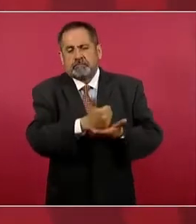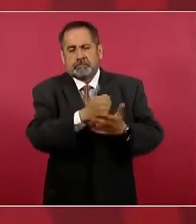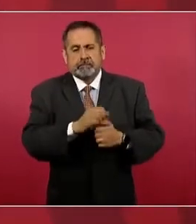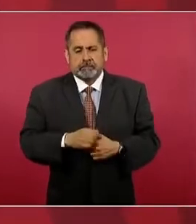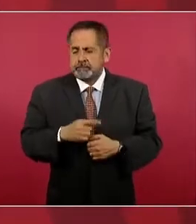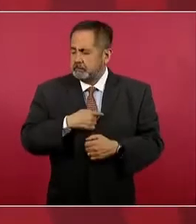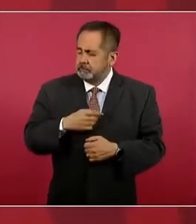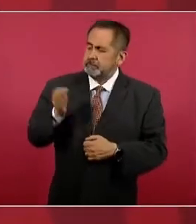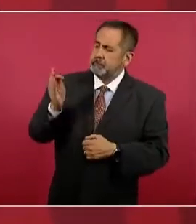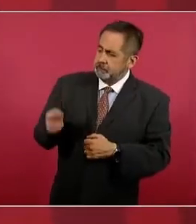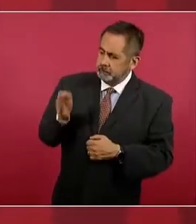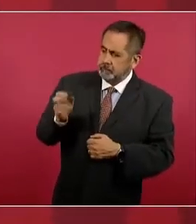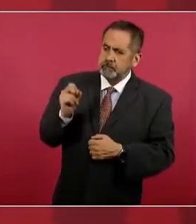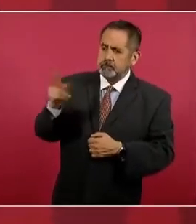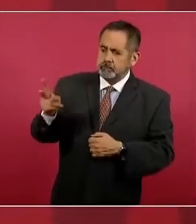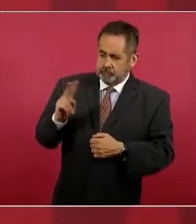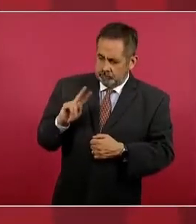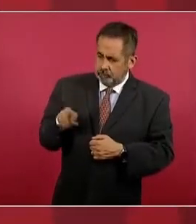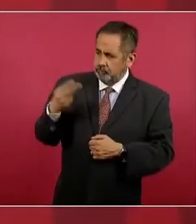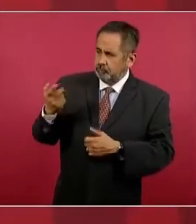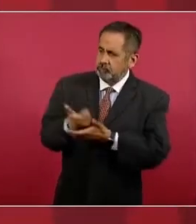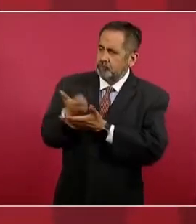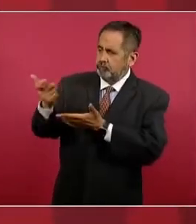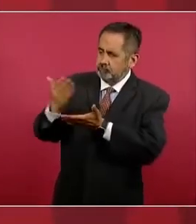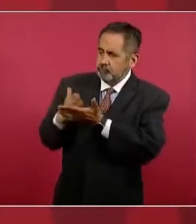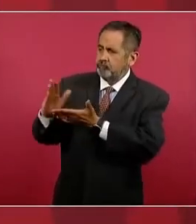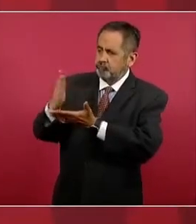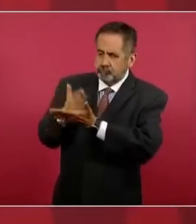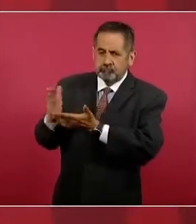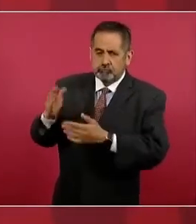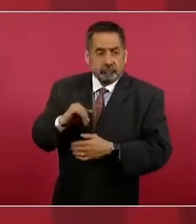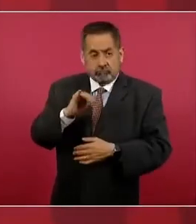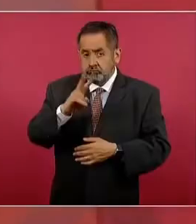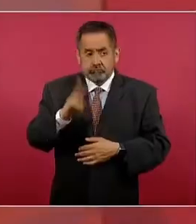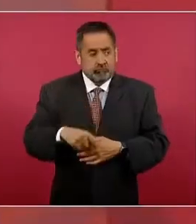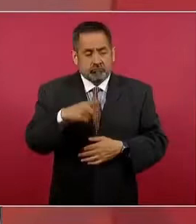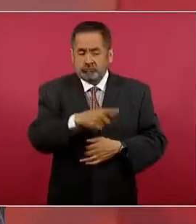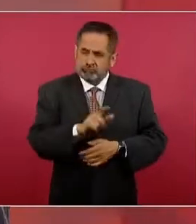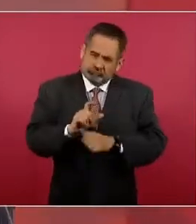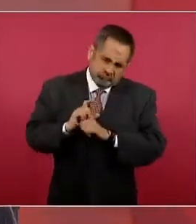él aceptó, y por cierto está pagando.